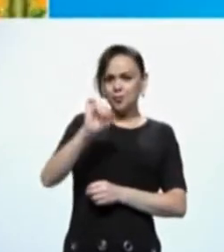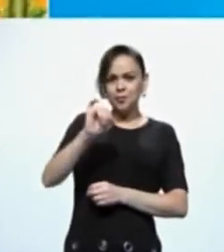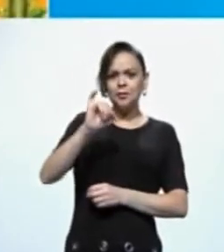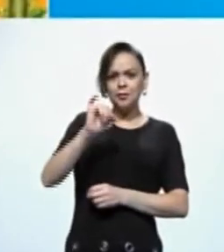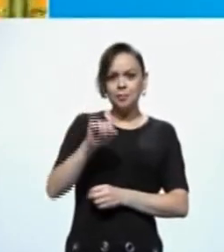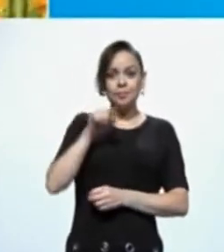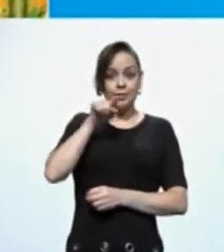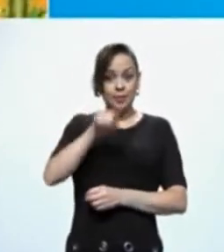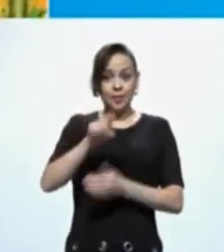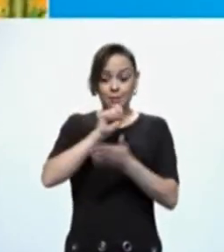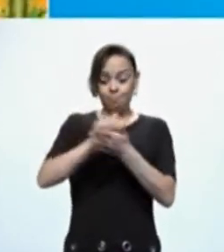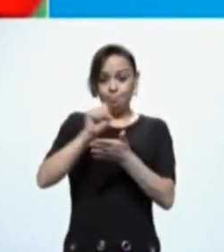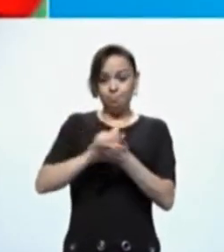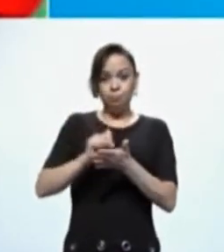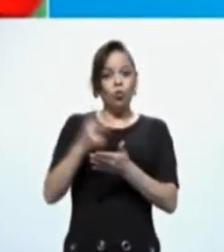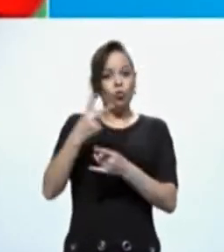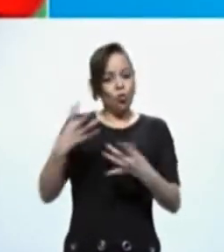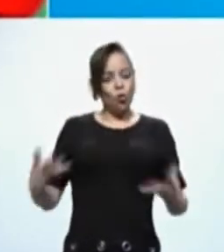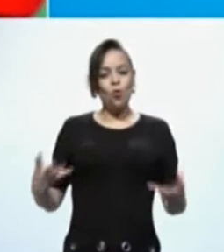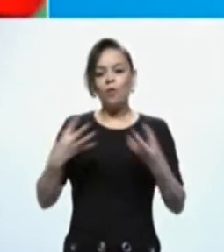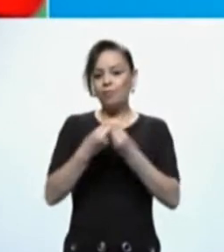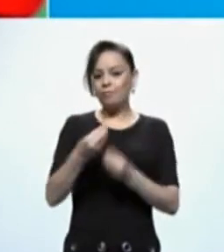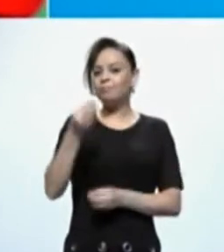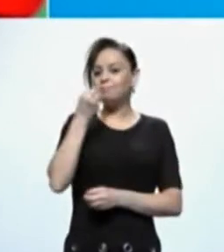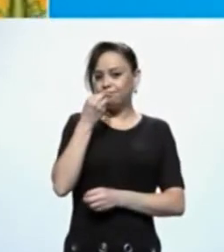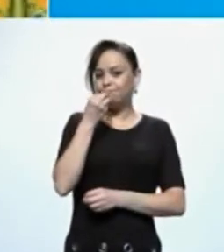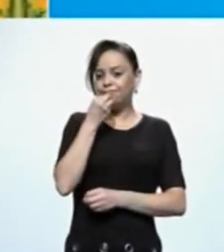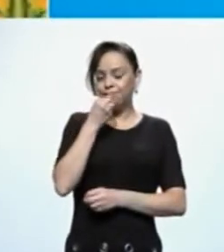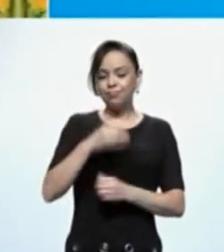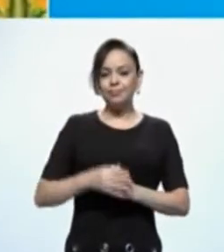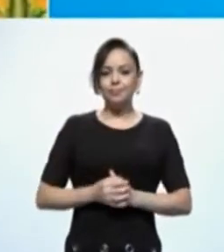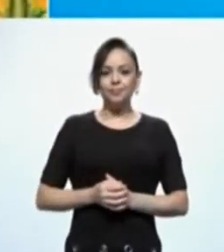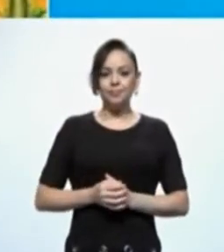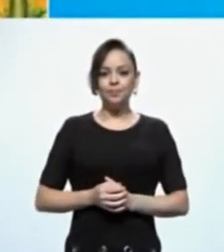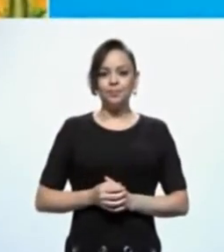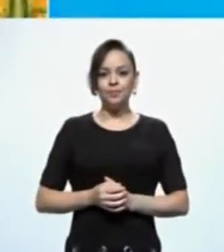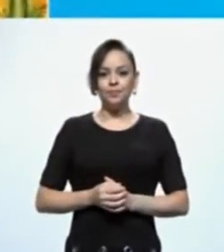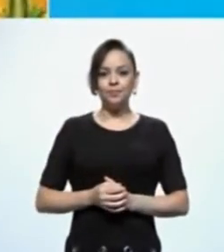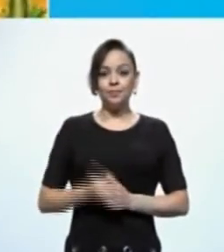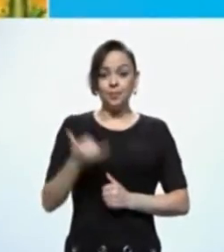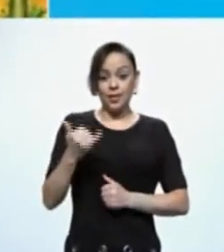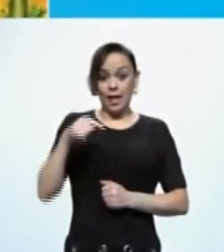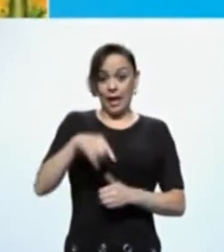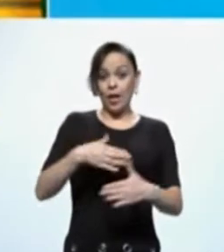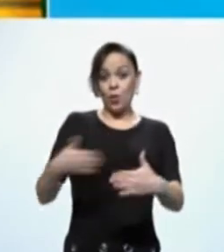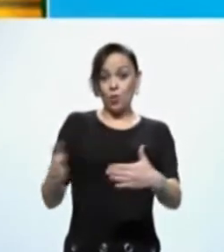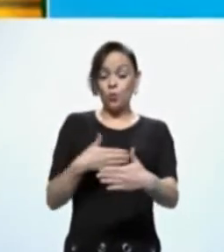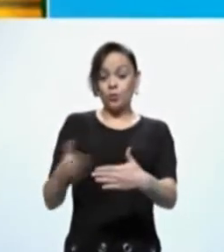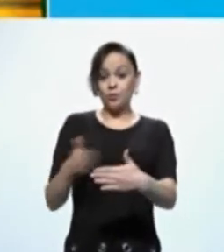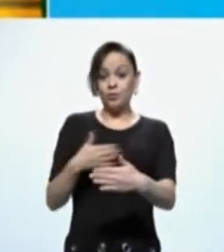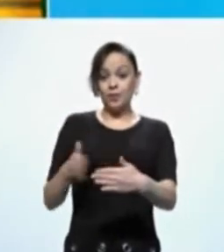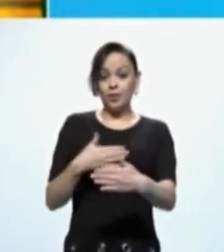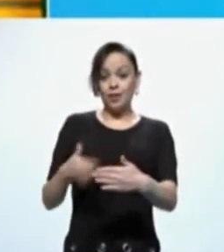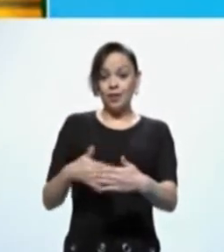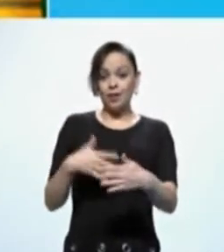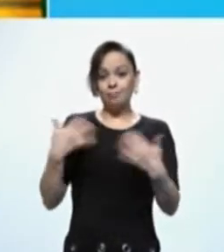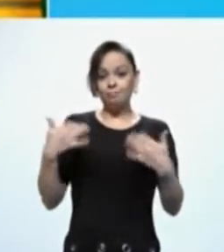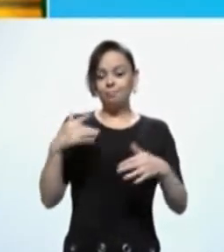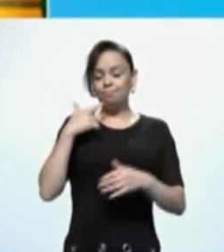La receta lleva a ambos. Y aquí ya se cocina.